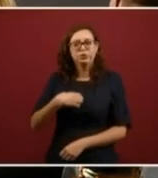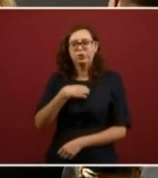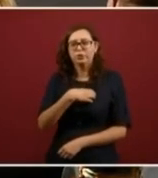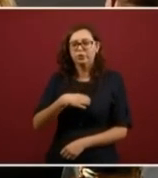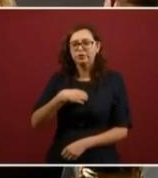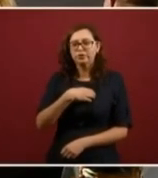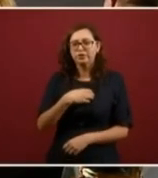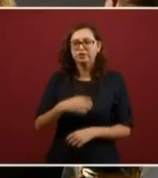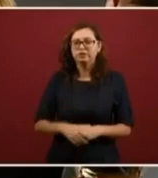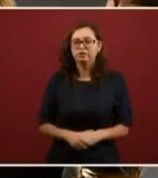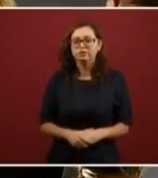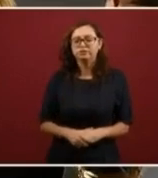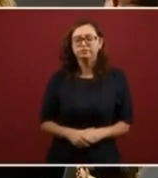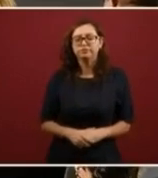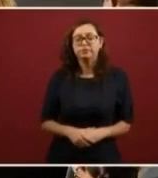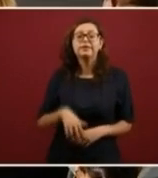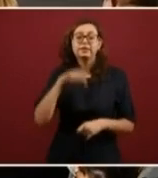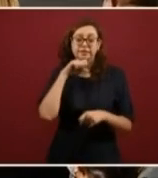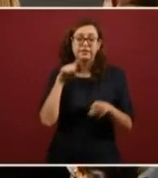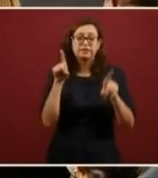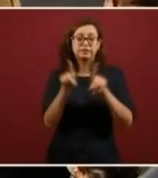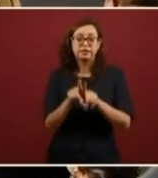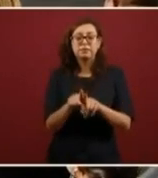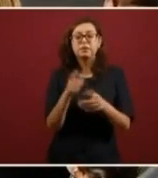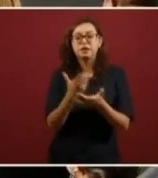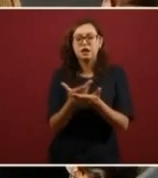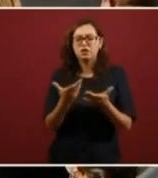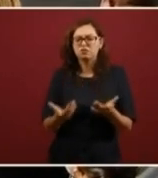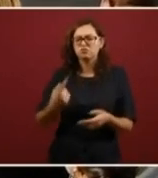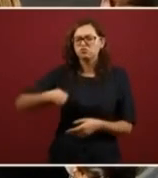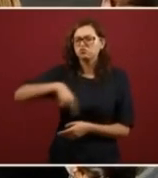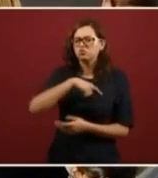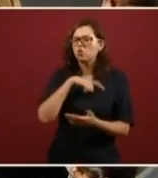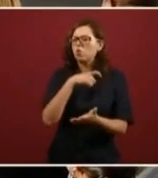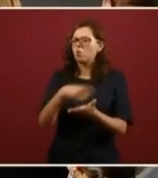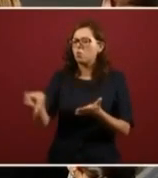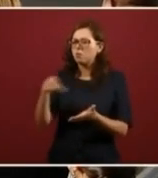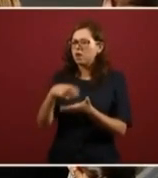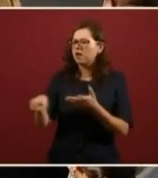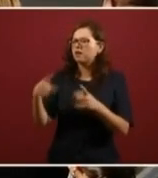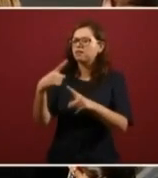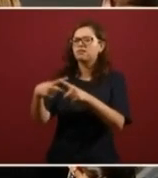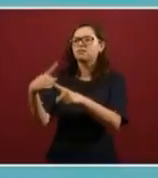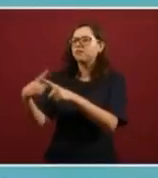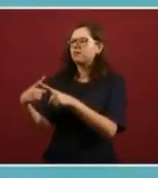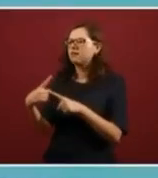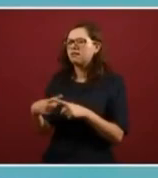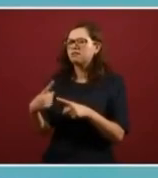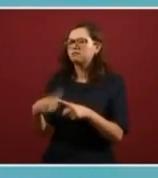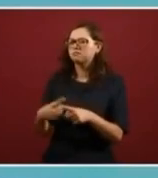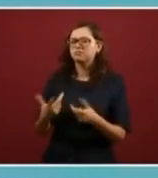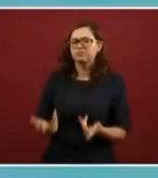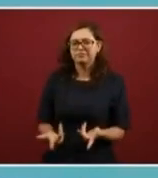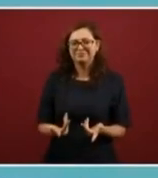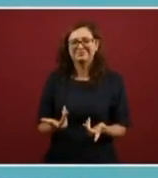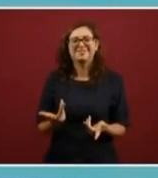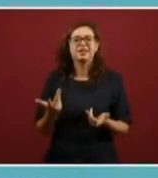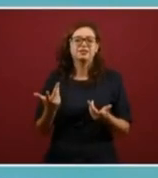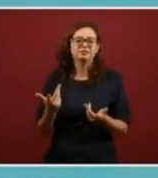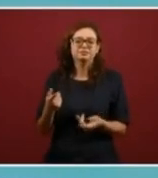quiénes le compramos? En el caso del maíz, es para, como estamos apoyando a los